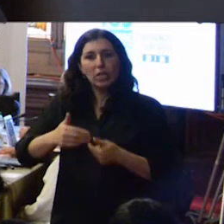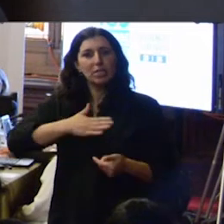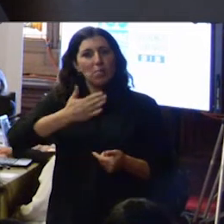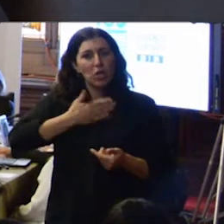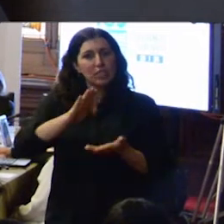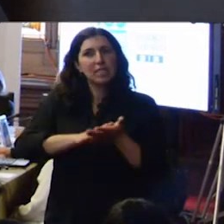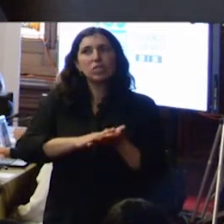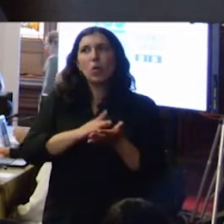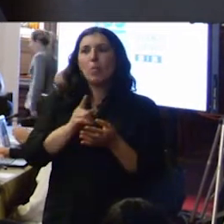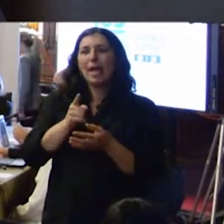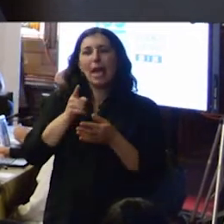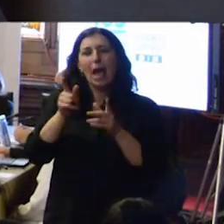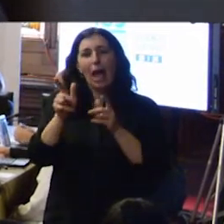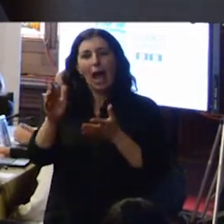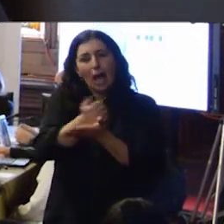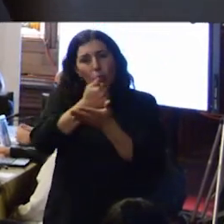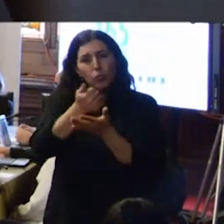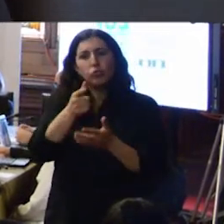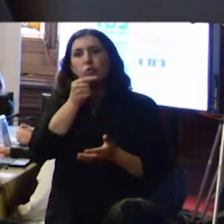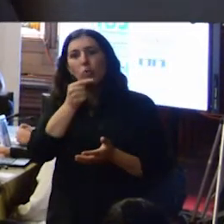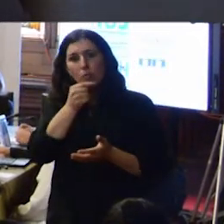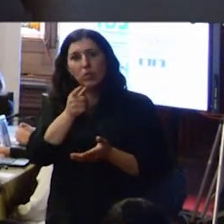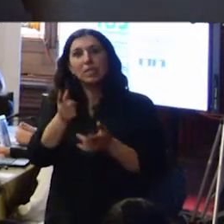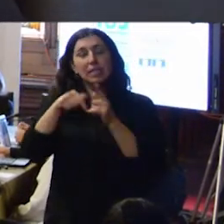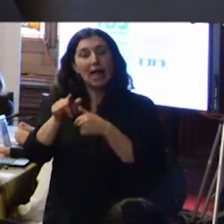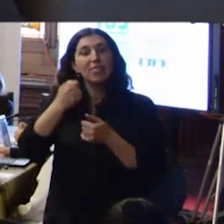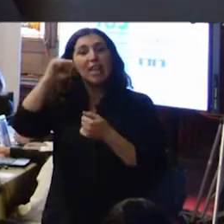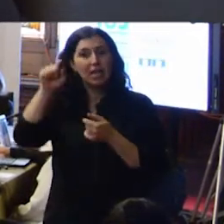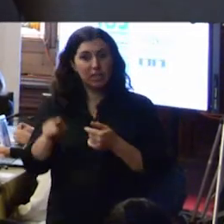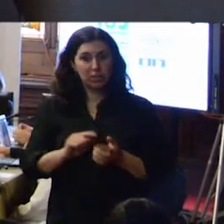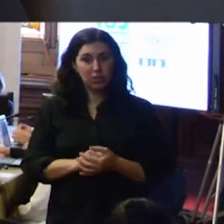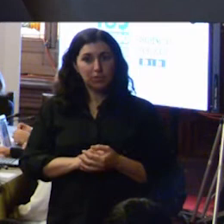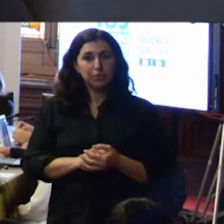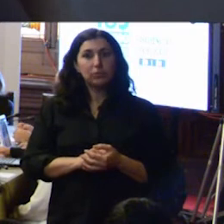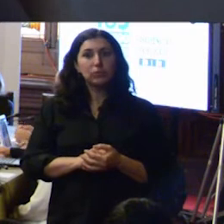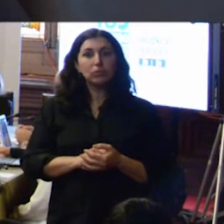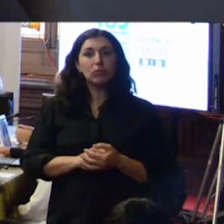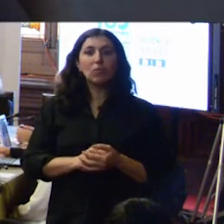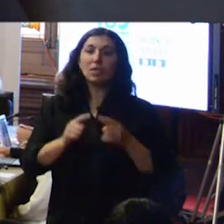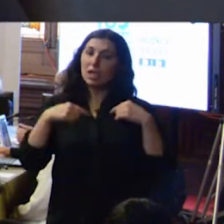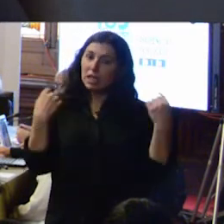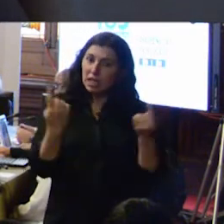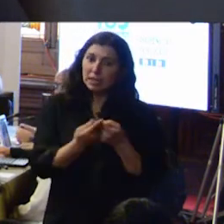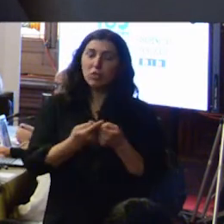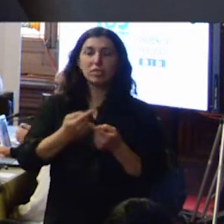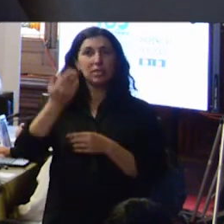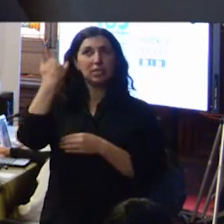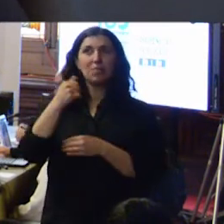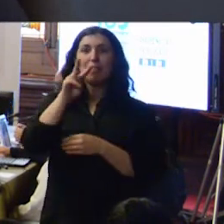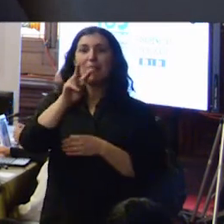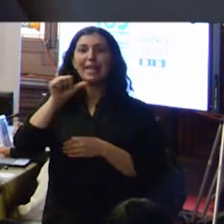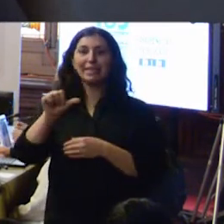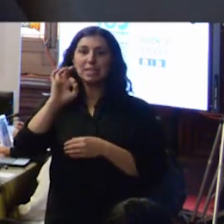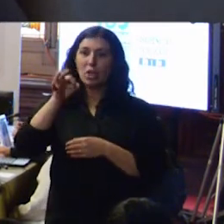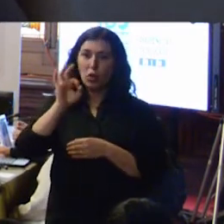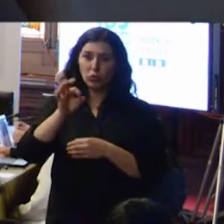judicial en demérito del ejercicio del activismo. Así le podría decir que desde el 26 de octubre del año pasado, fecha en que fue